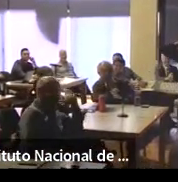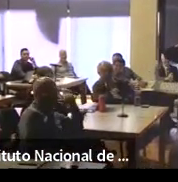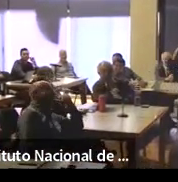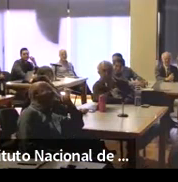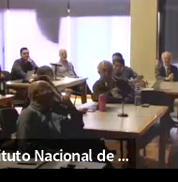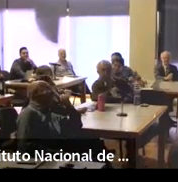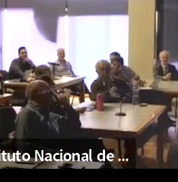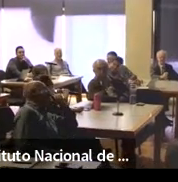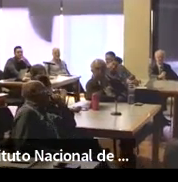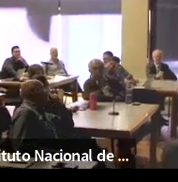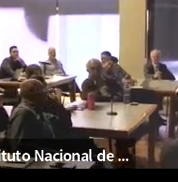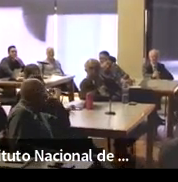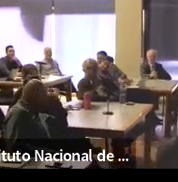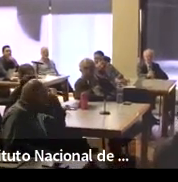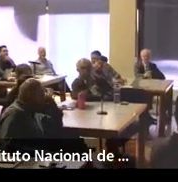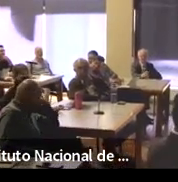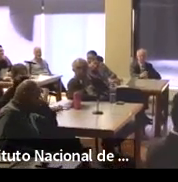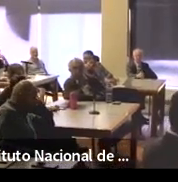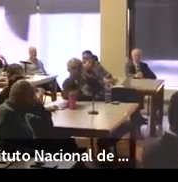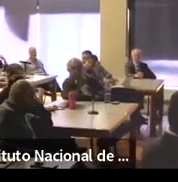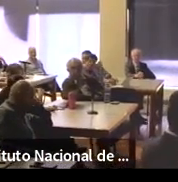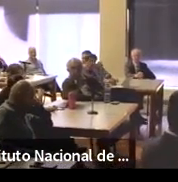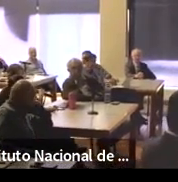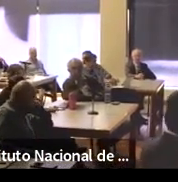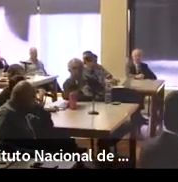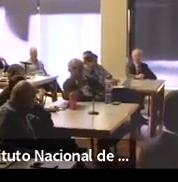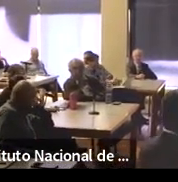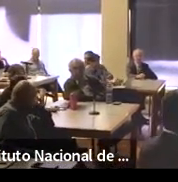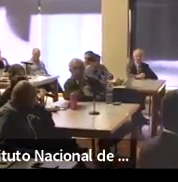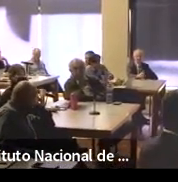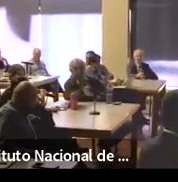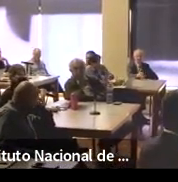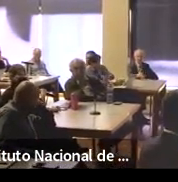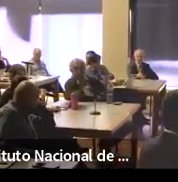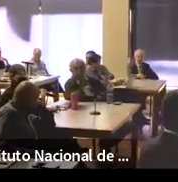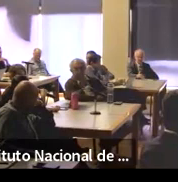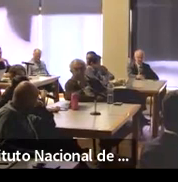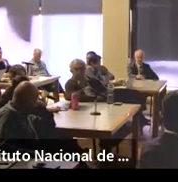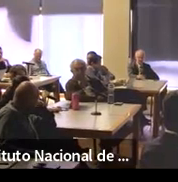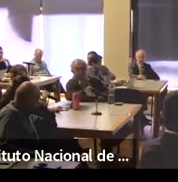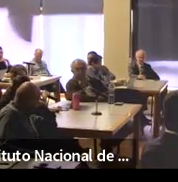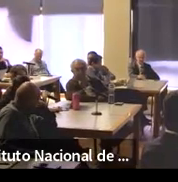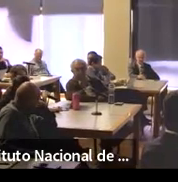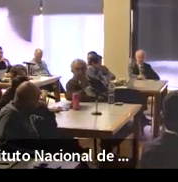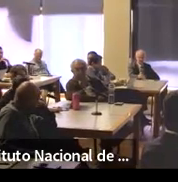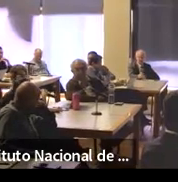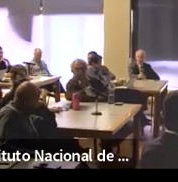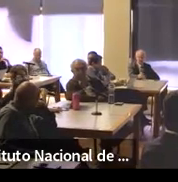Bueno yo soy María Cecilia mujer mamá esposa